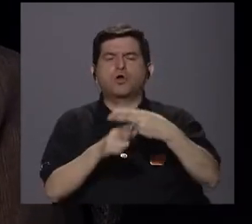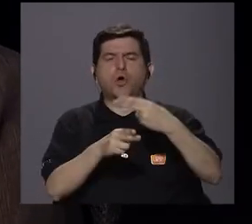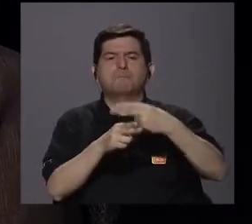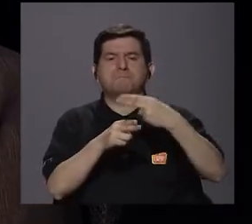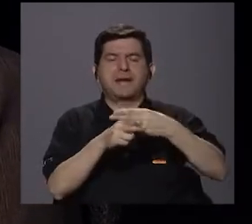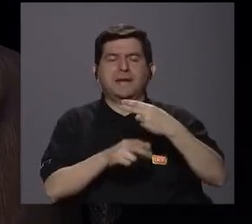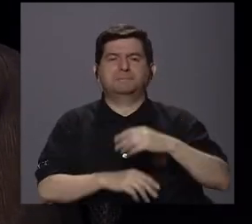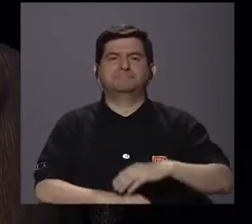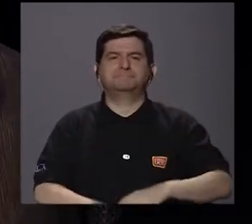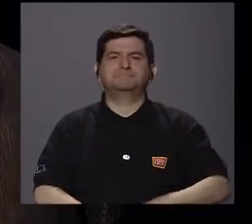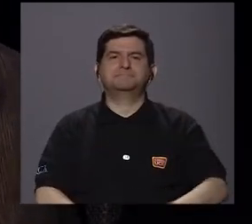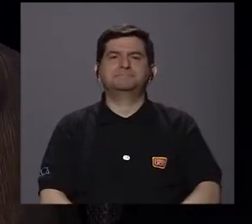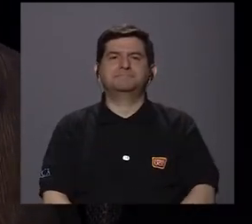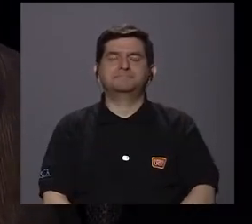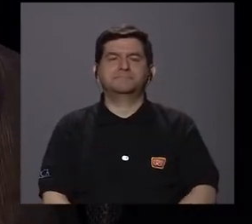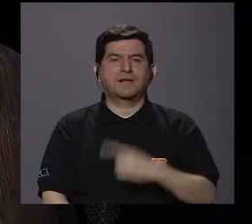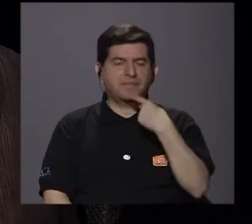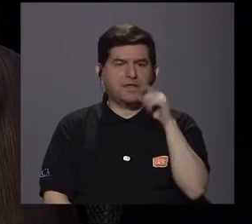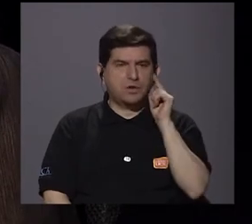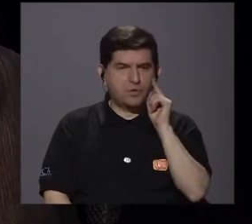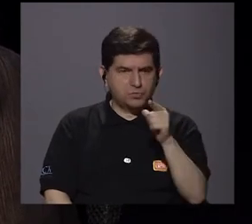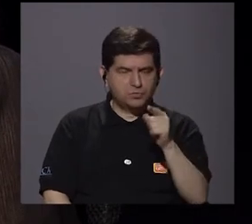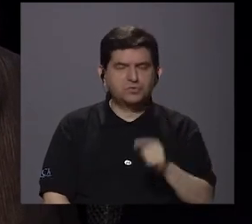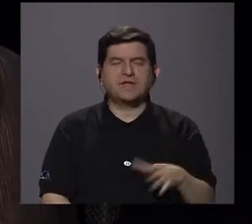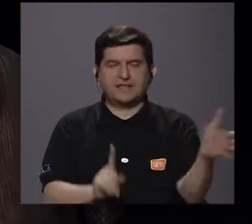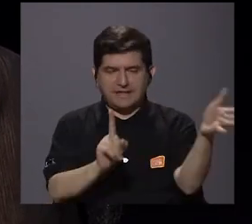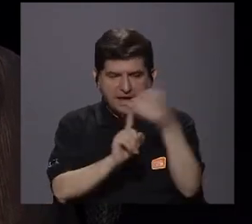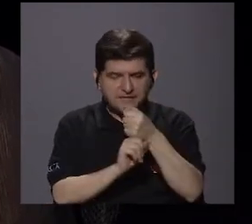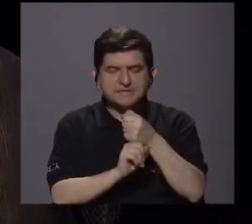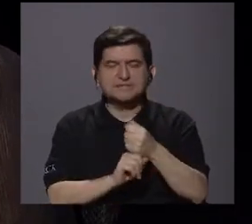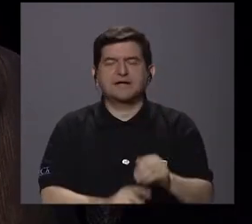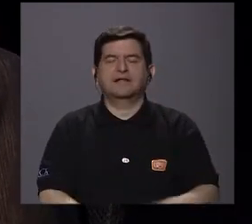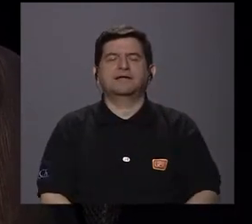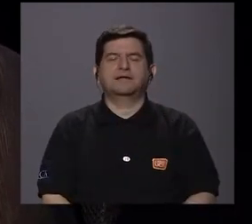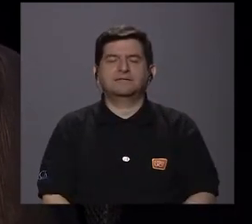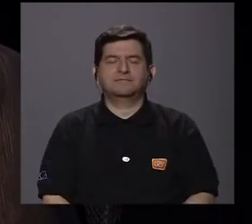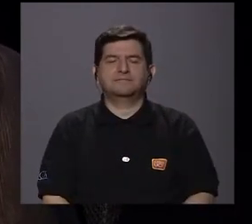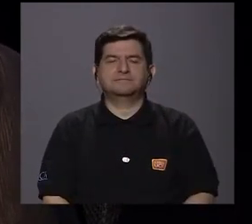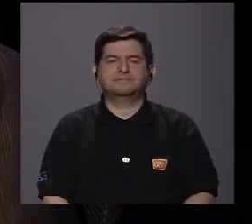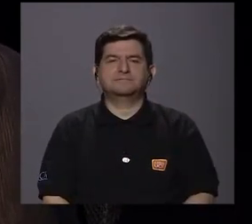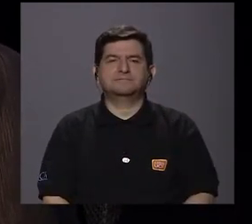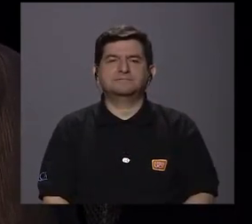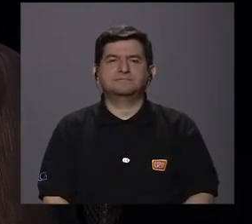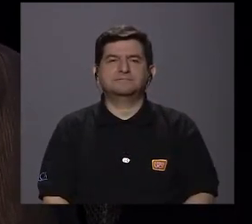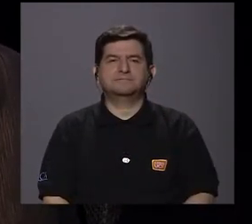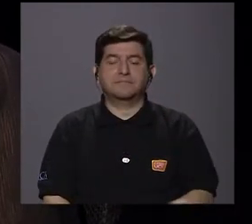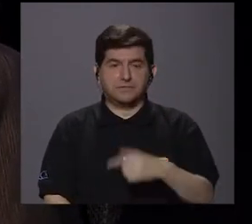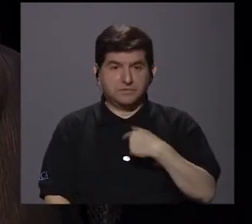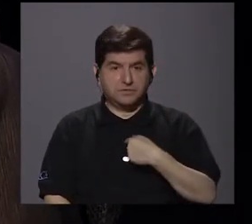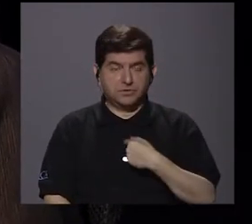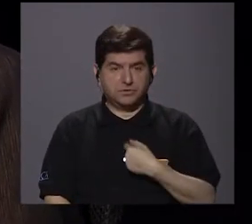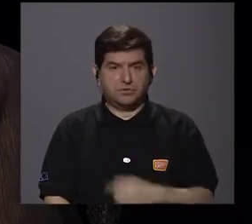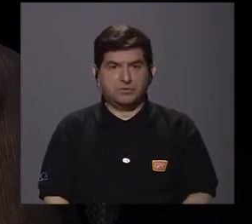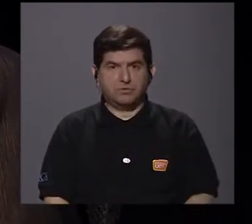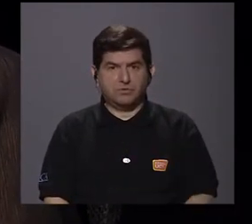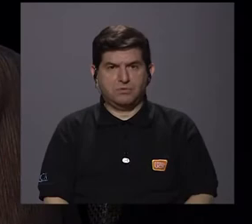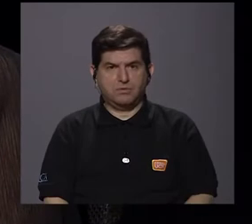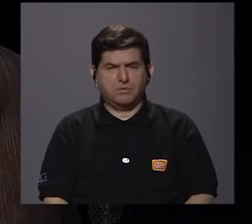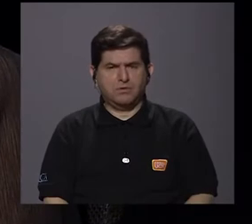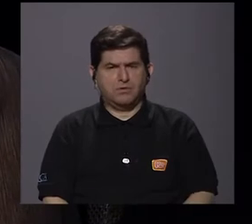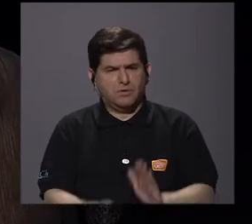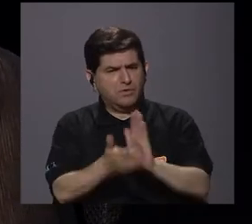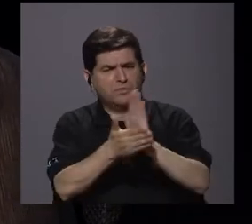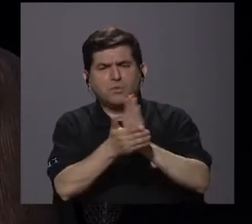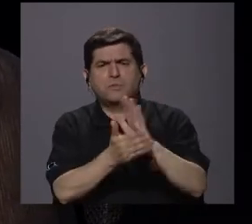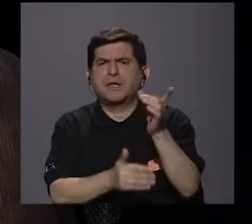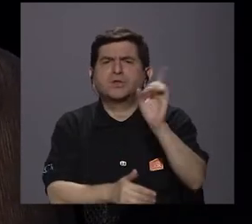nombre. Me dijo, Tatiana, está arrestada. Cuando yo le indico a él que dónde está